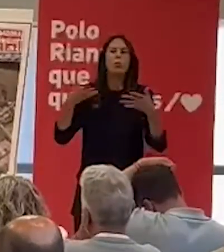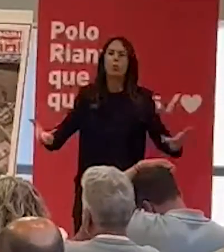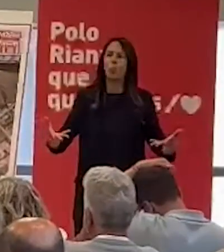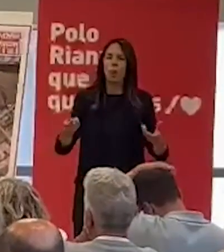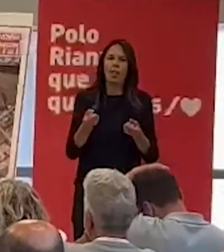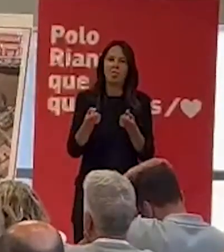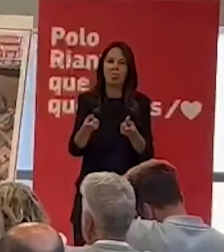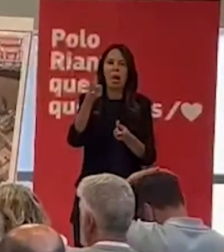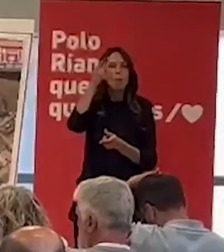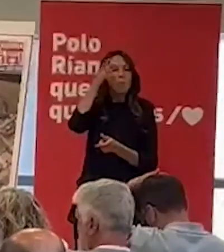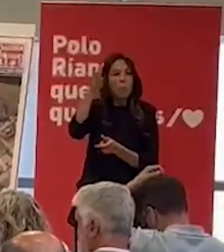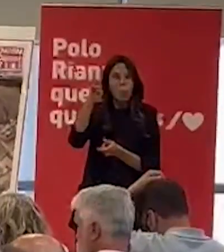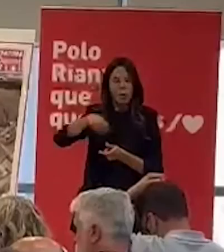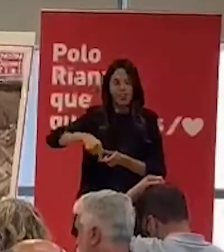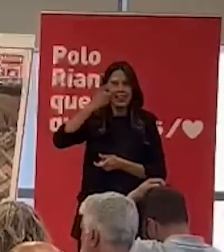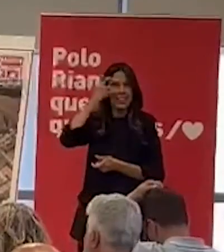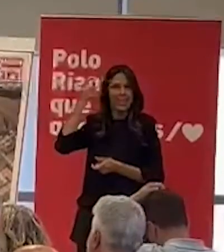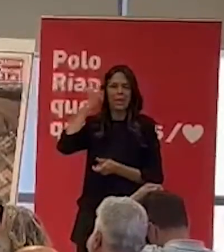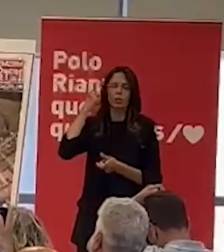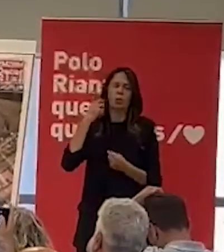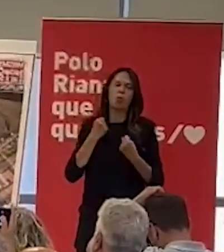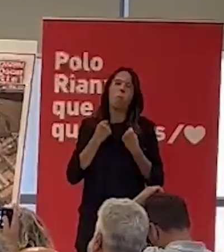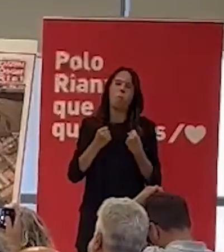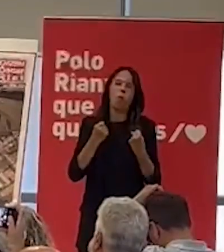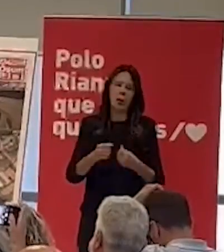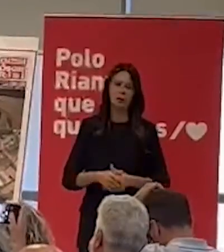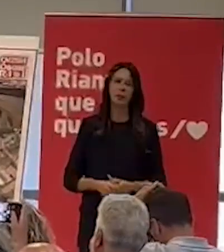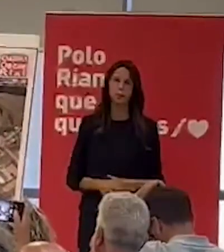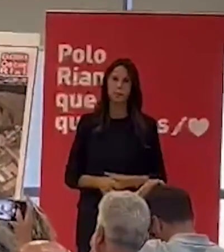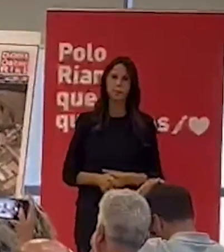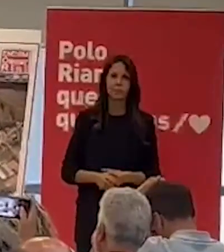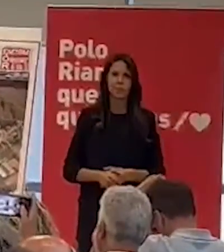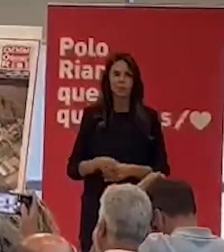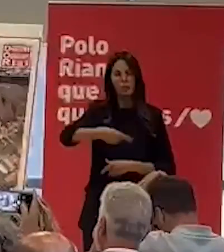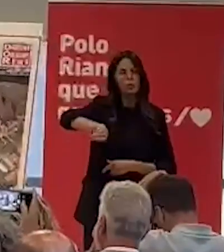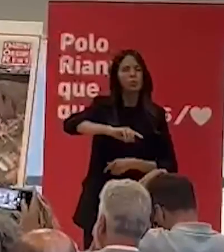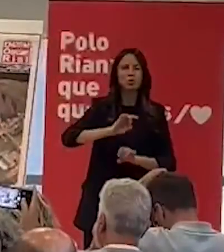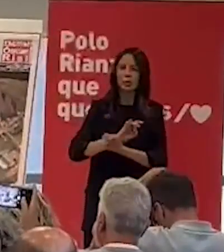Francisco Suárez Puerta e o seu equipo para efectuar un cambio de goberno no municipio.